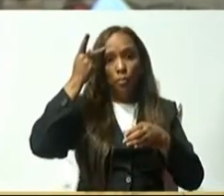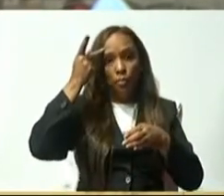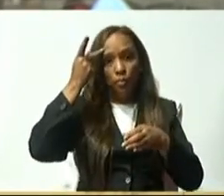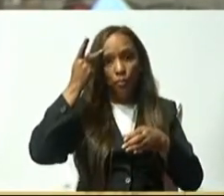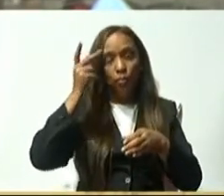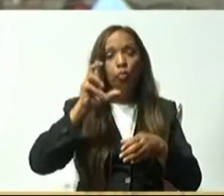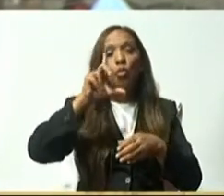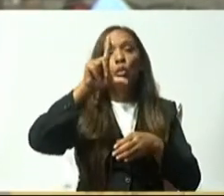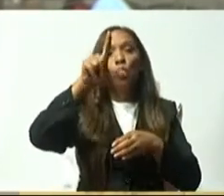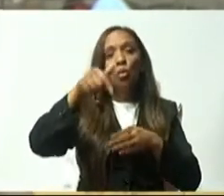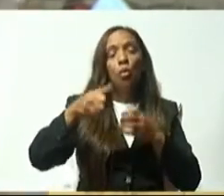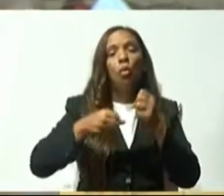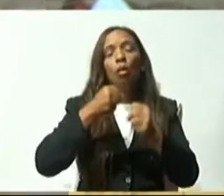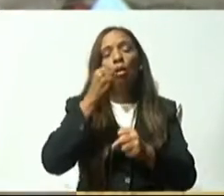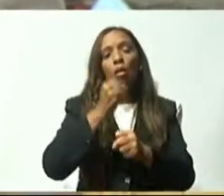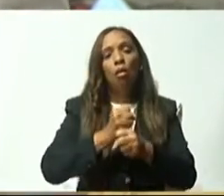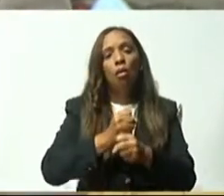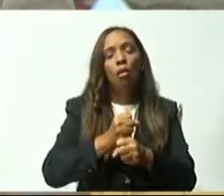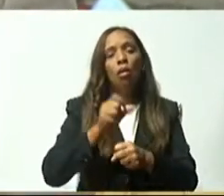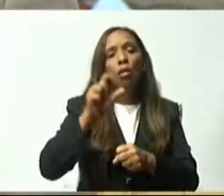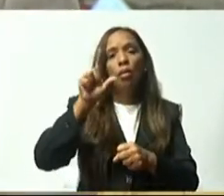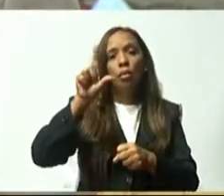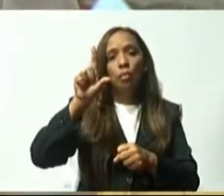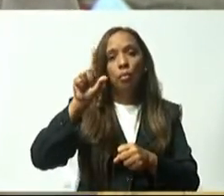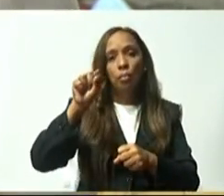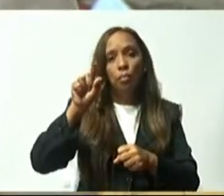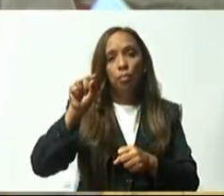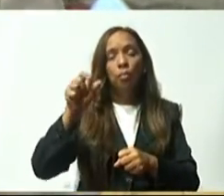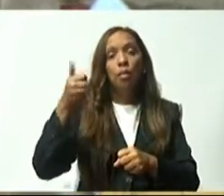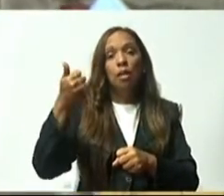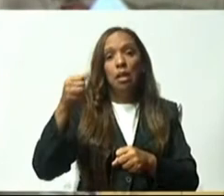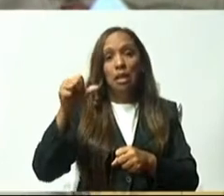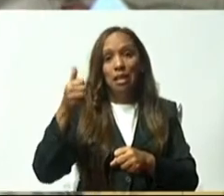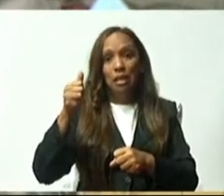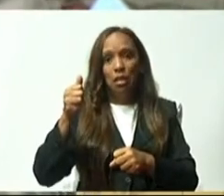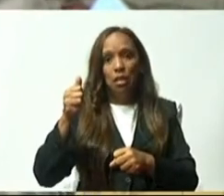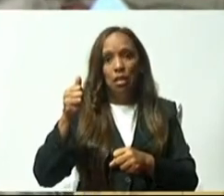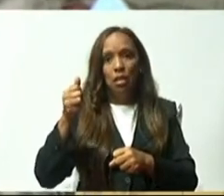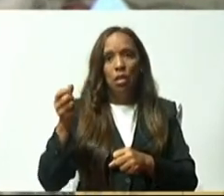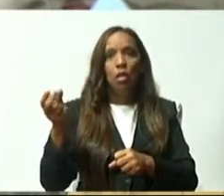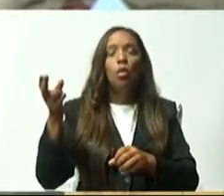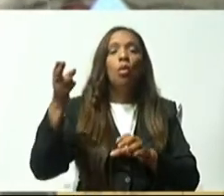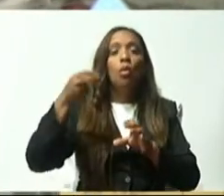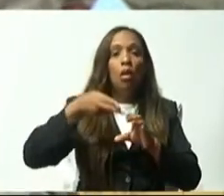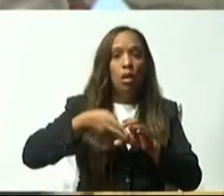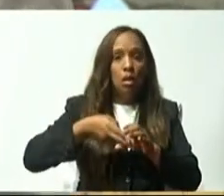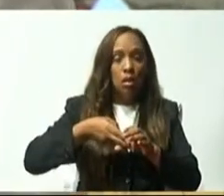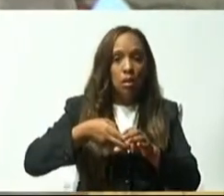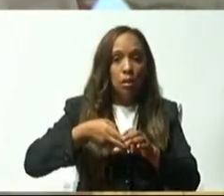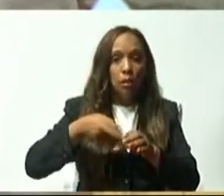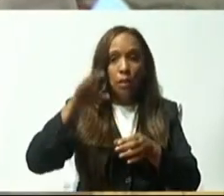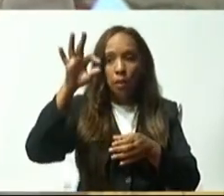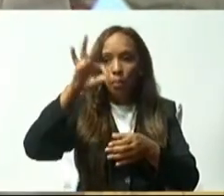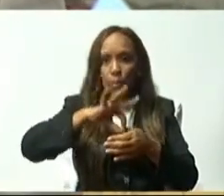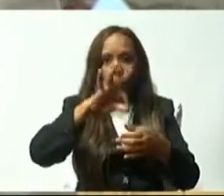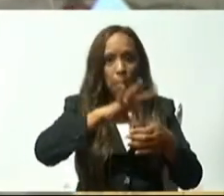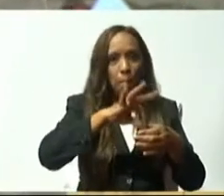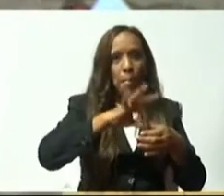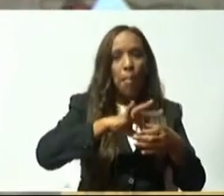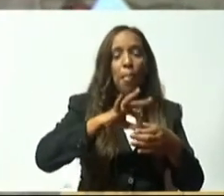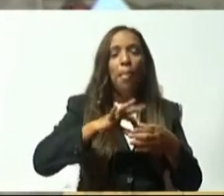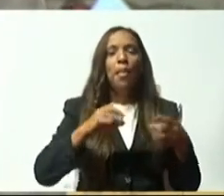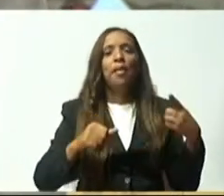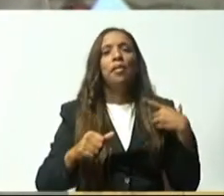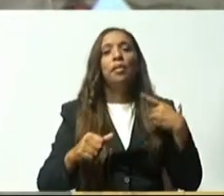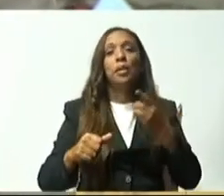convención democrática más de 10.000 votos, que lamentablemente en esa ocasión el sistema electoral era más débil que en los